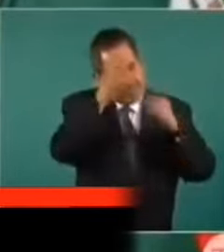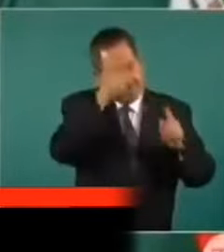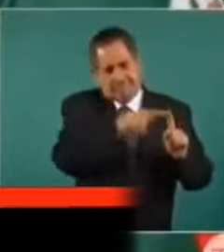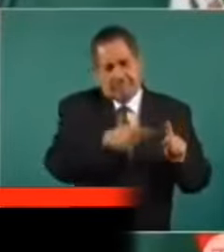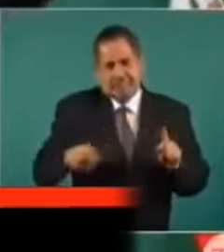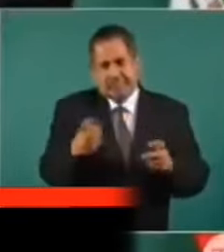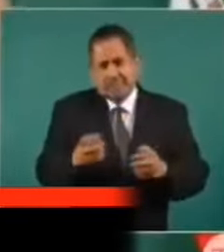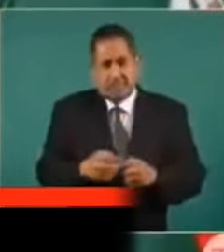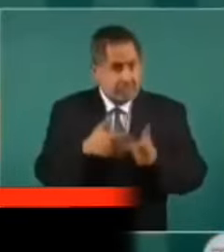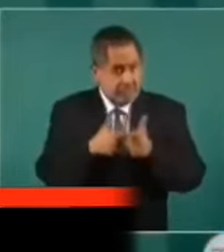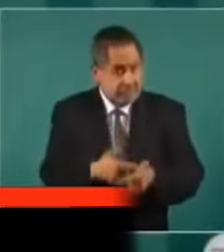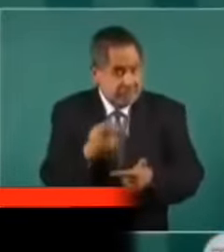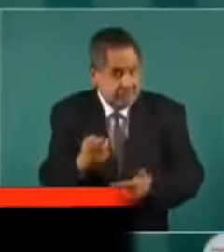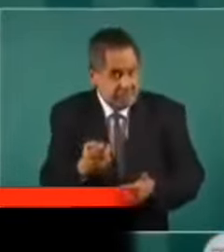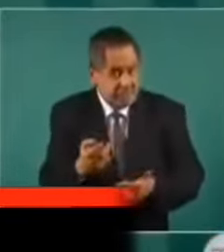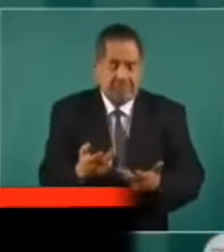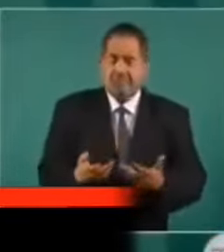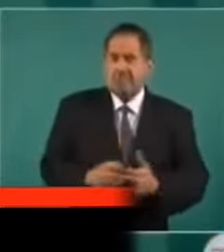Vamos a seguir así,